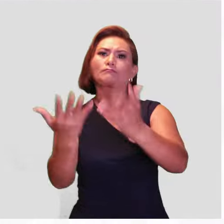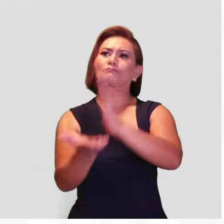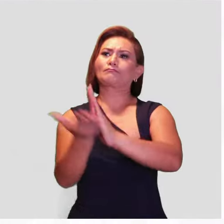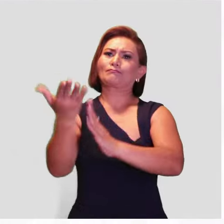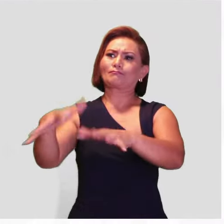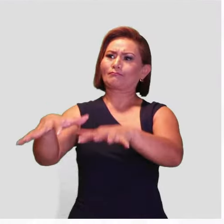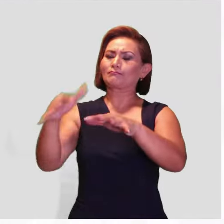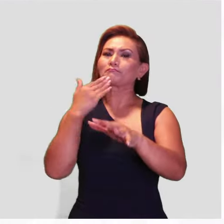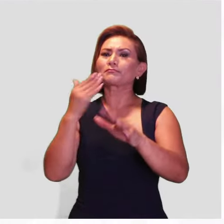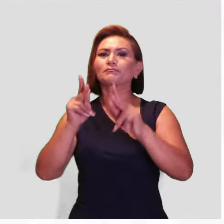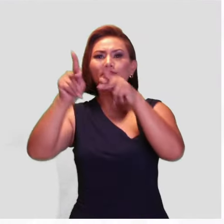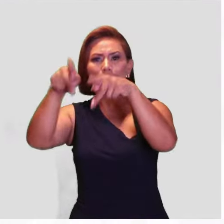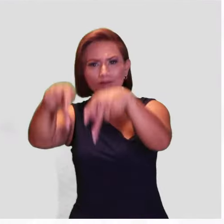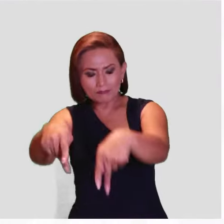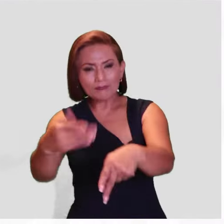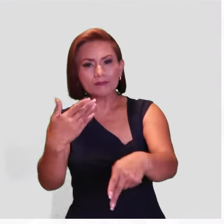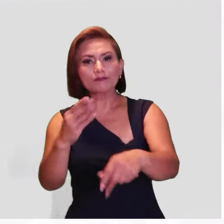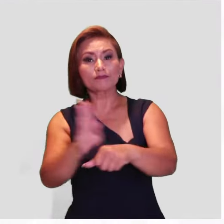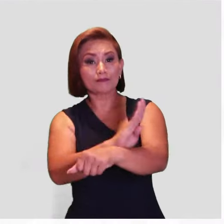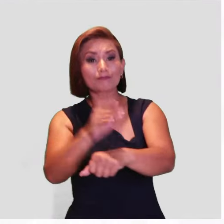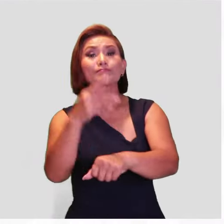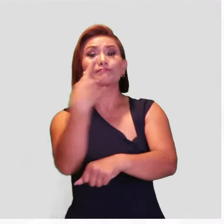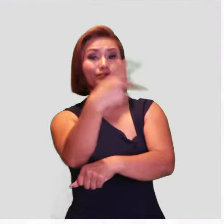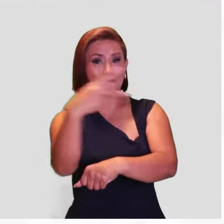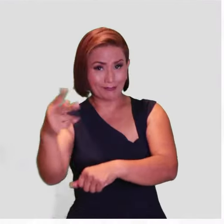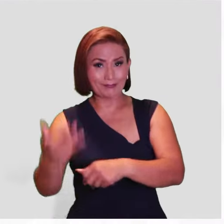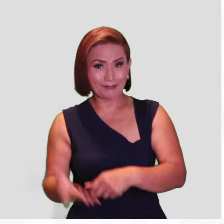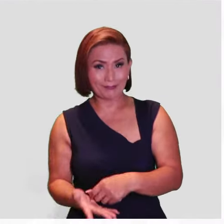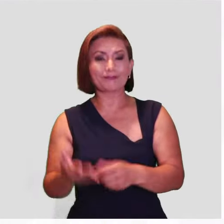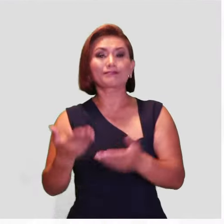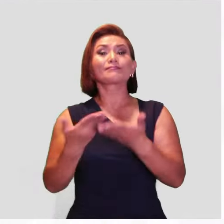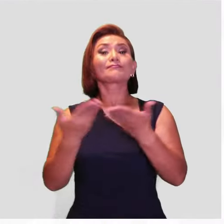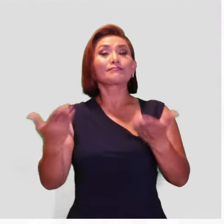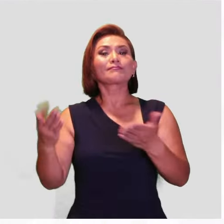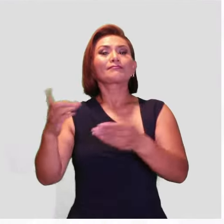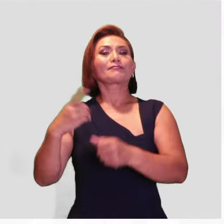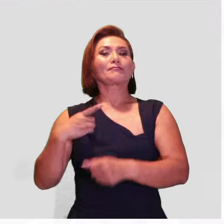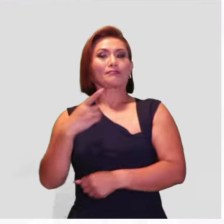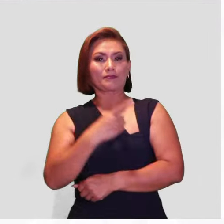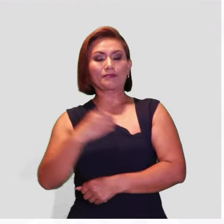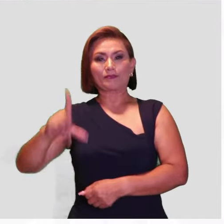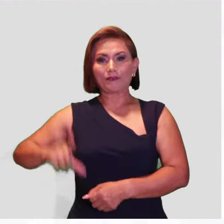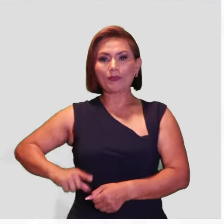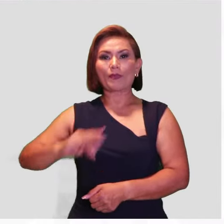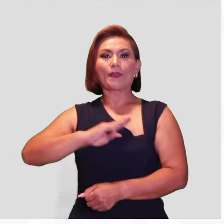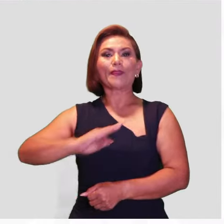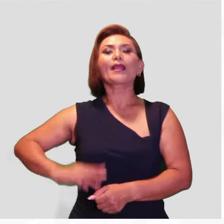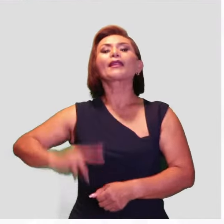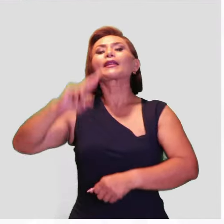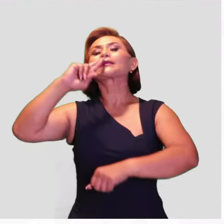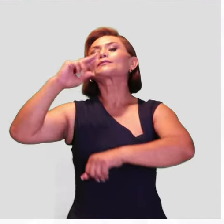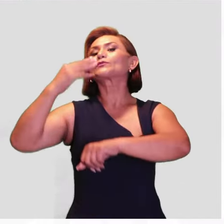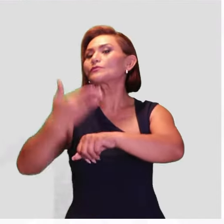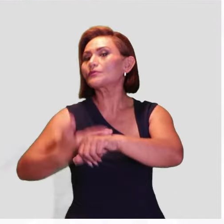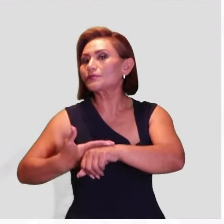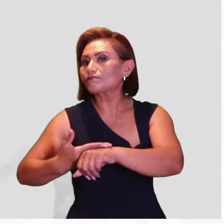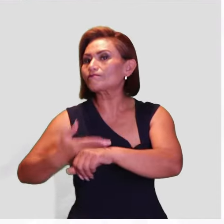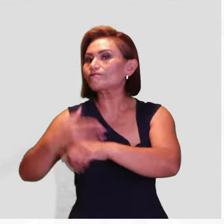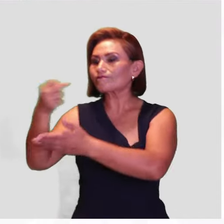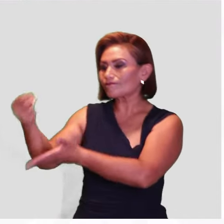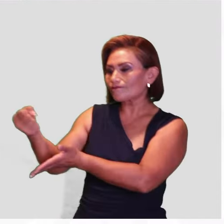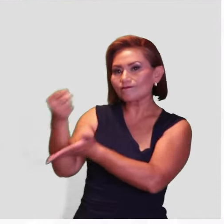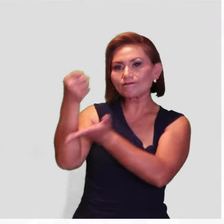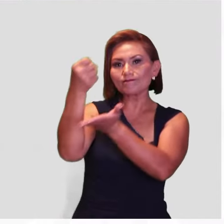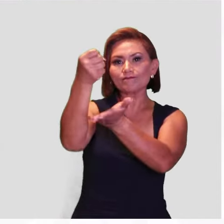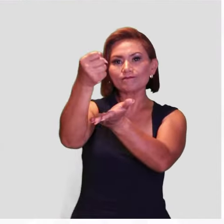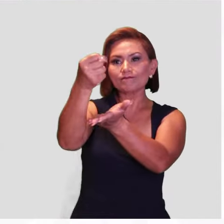y acciones para la gente de San Juan. Debemos continuar con un gobierno municipal responsable financieramente para